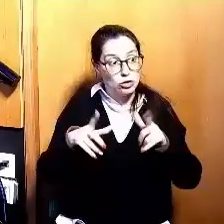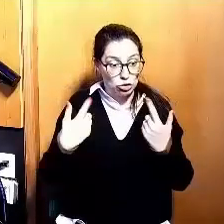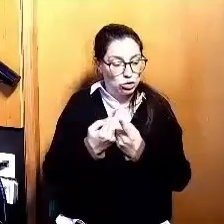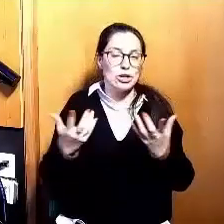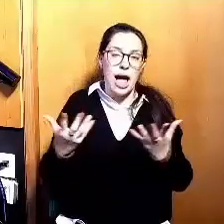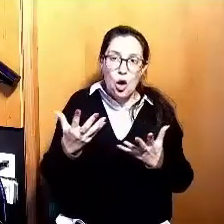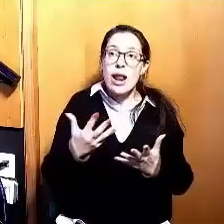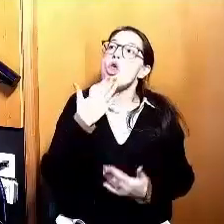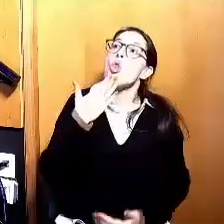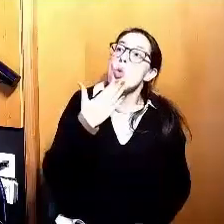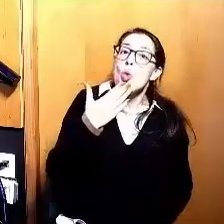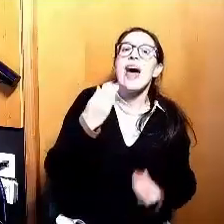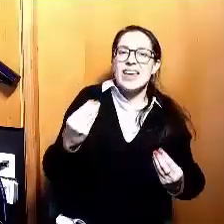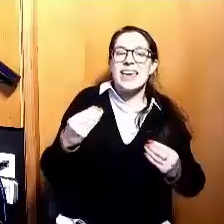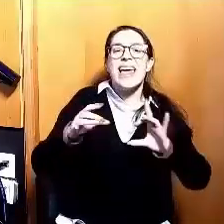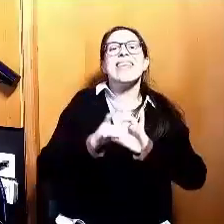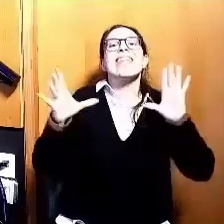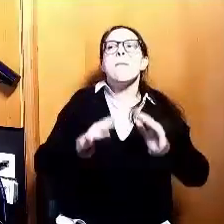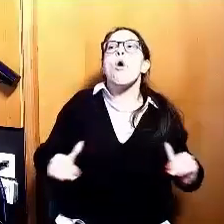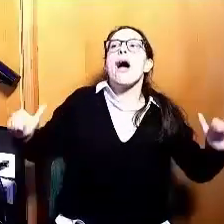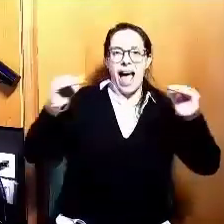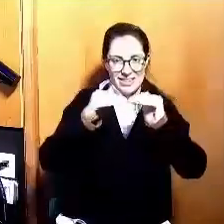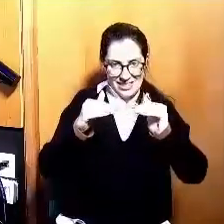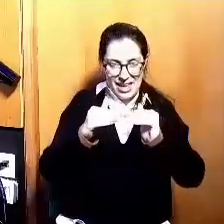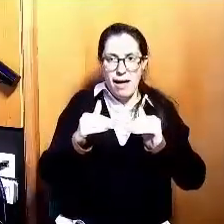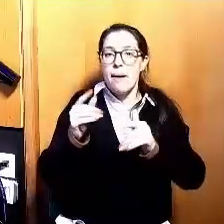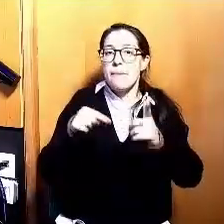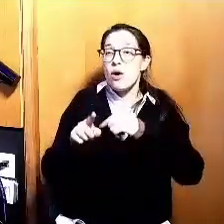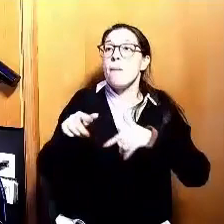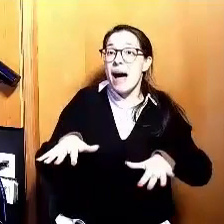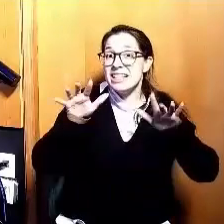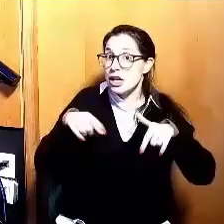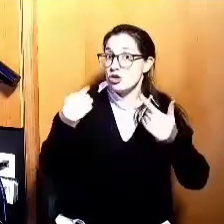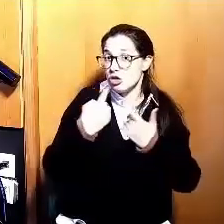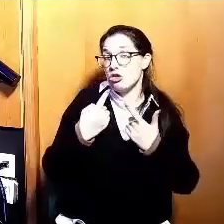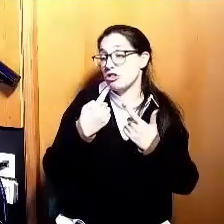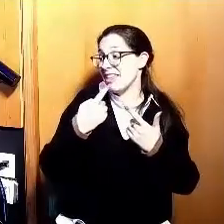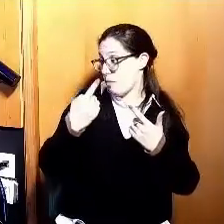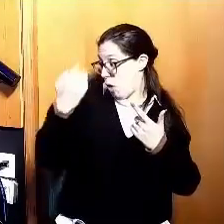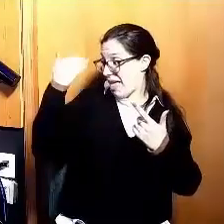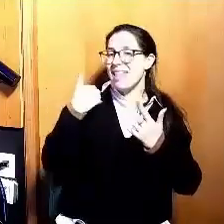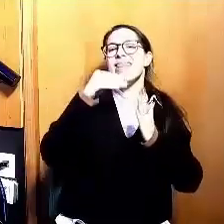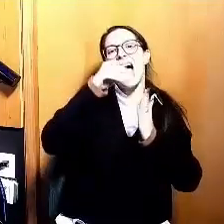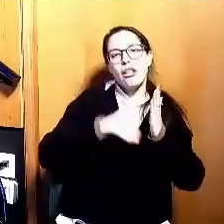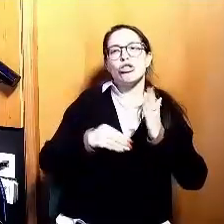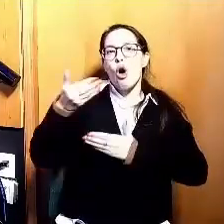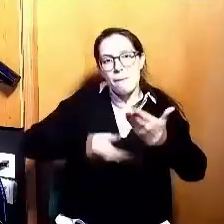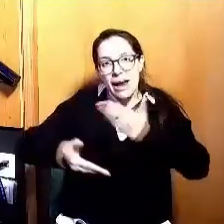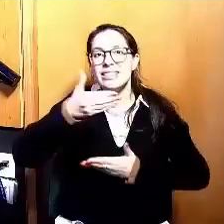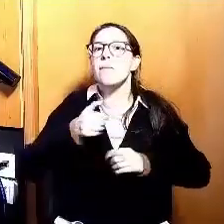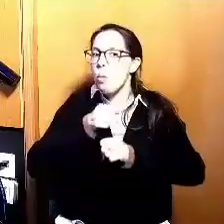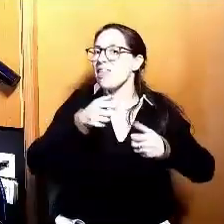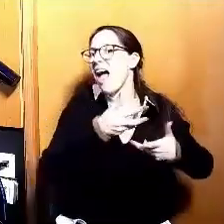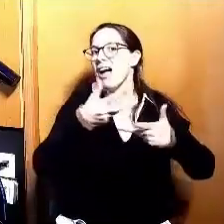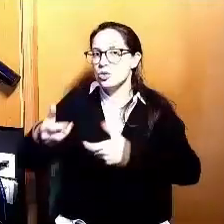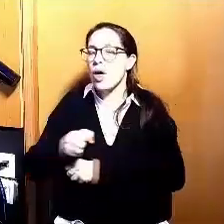en duda el valor de la democracia y se suponía que nosotros con los datos abiertos íbamos a ayudar a potenciarla. Entonces,